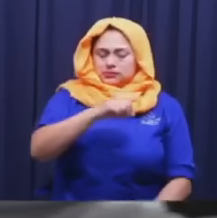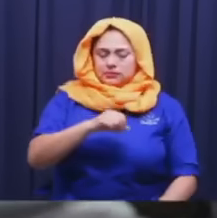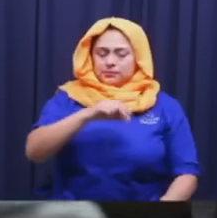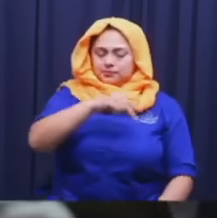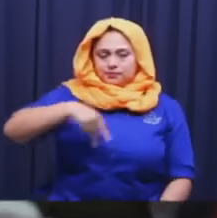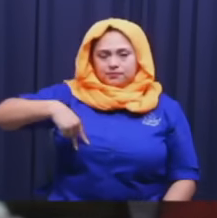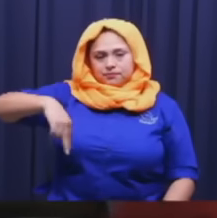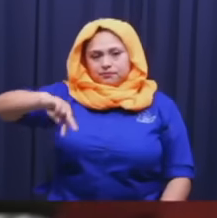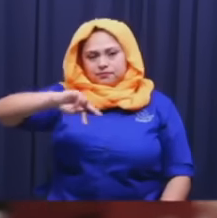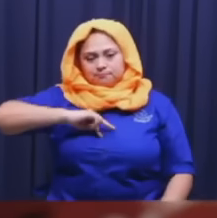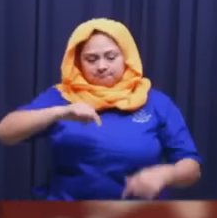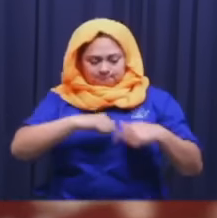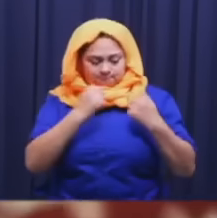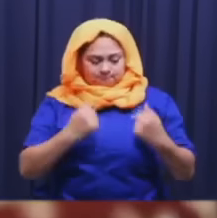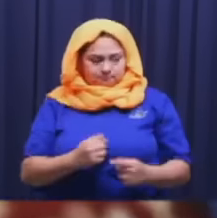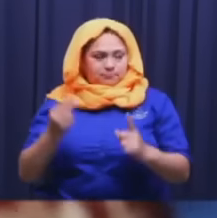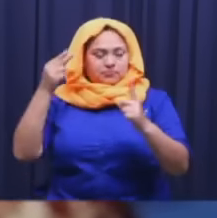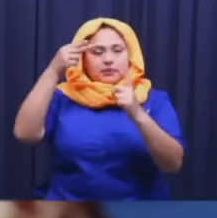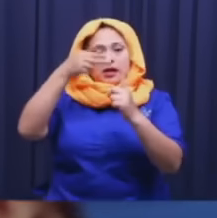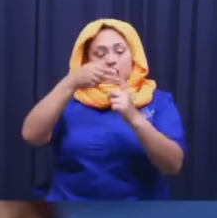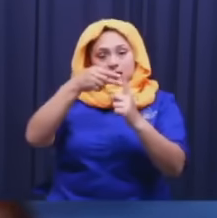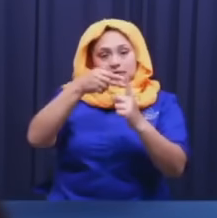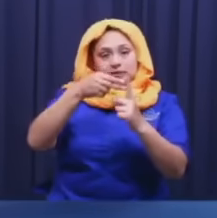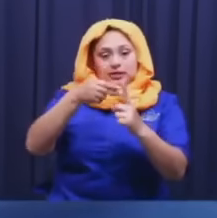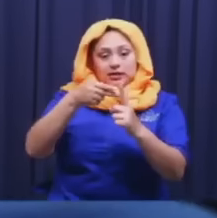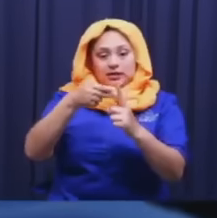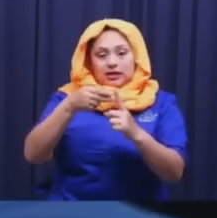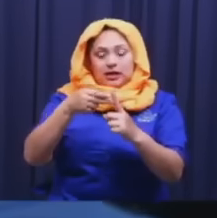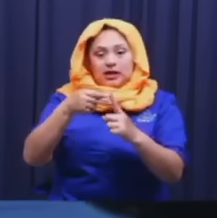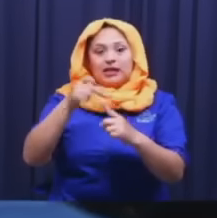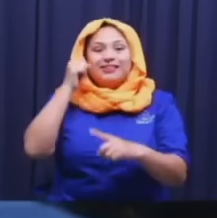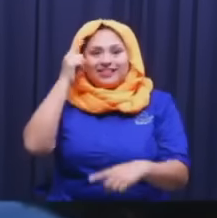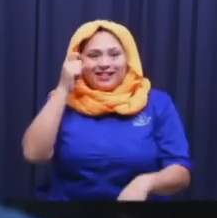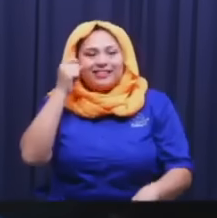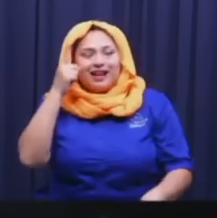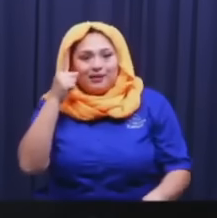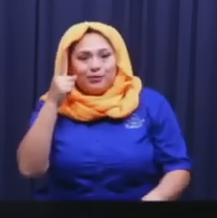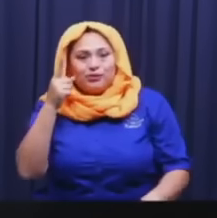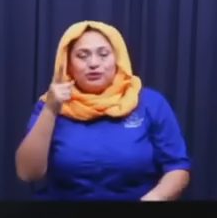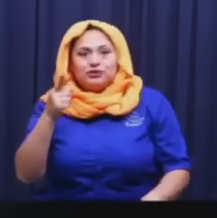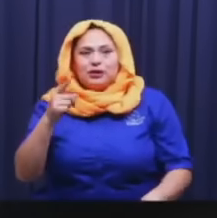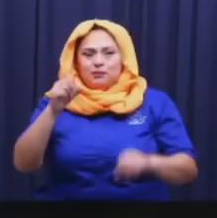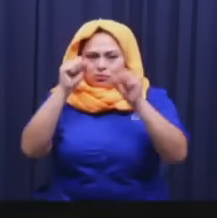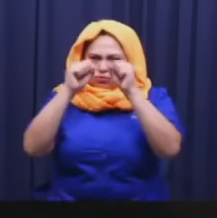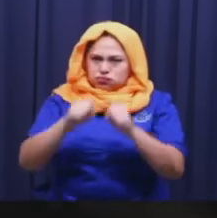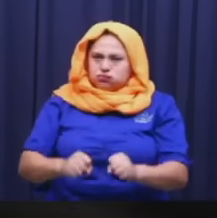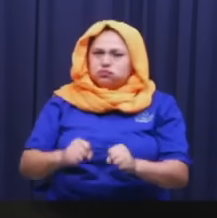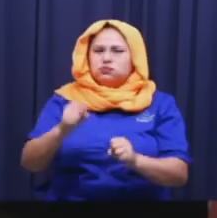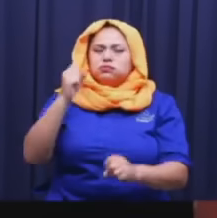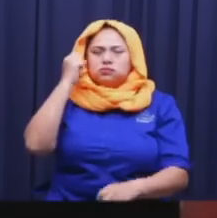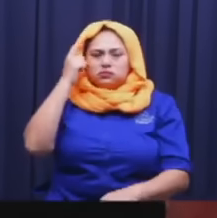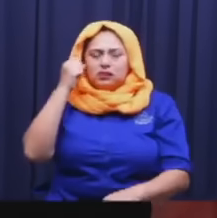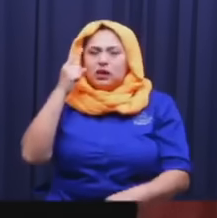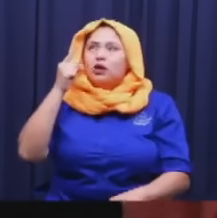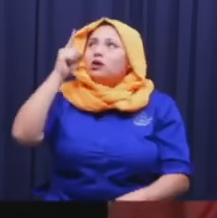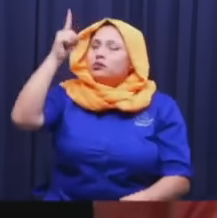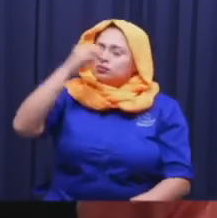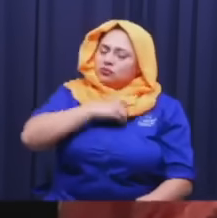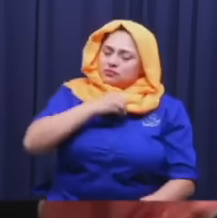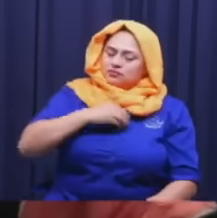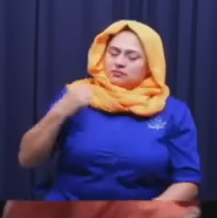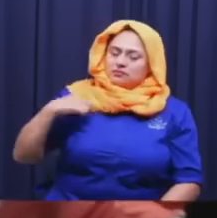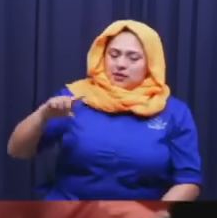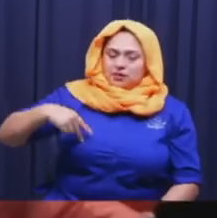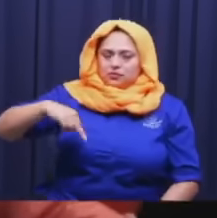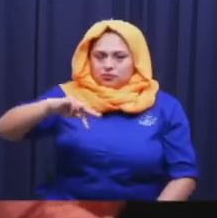nuestro corazón, hasta que nosotros alcancemos el conocimiento pleno que tú quieres para nuestra vida. En el nombre